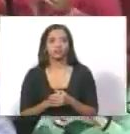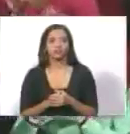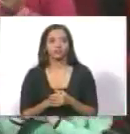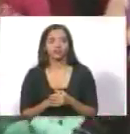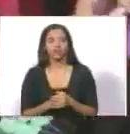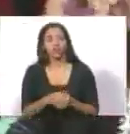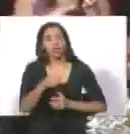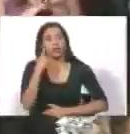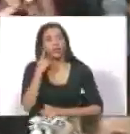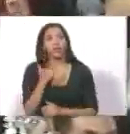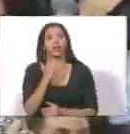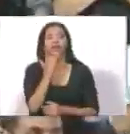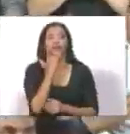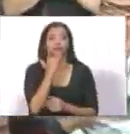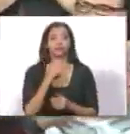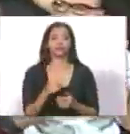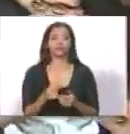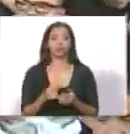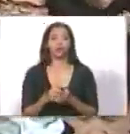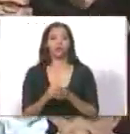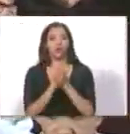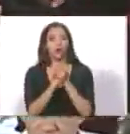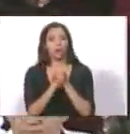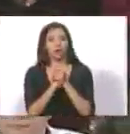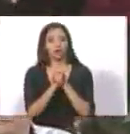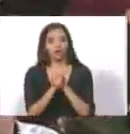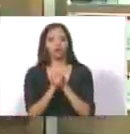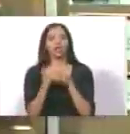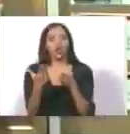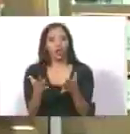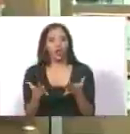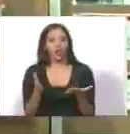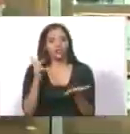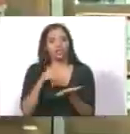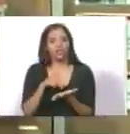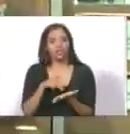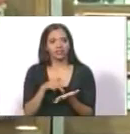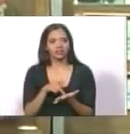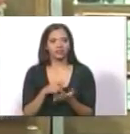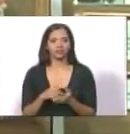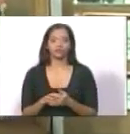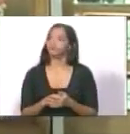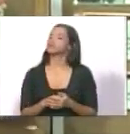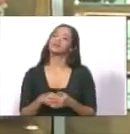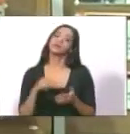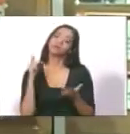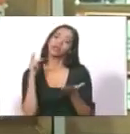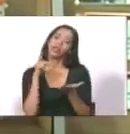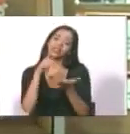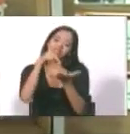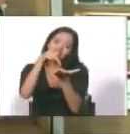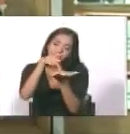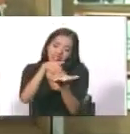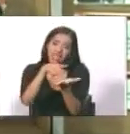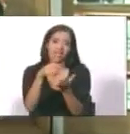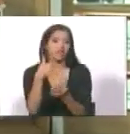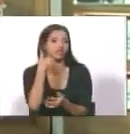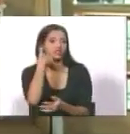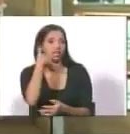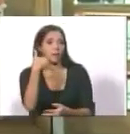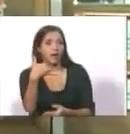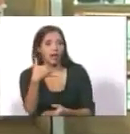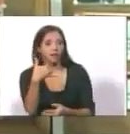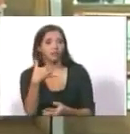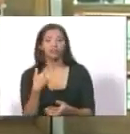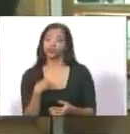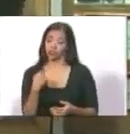Mire, a la valentía de unos compañeros que lograron estar ahí, presencial, y los llamaban. Nosotros, yo